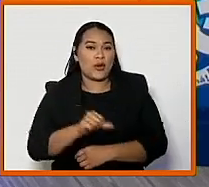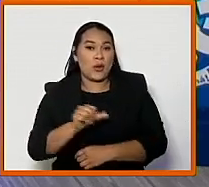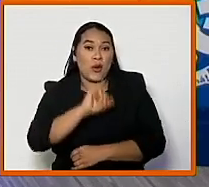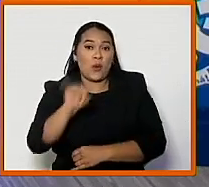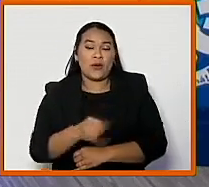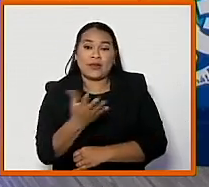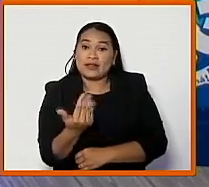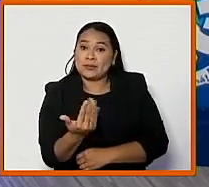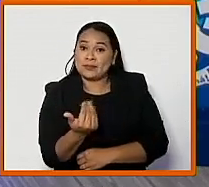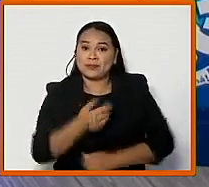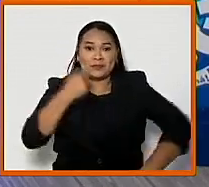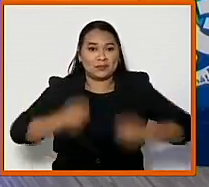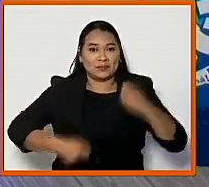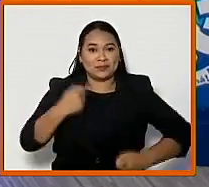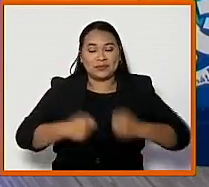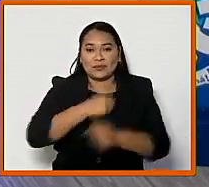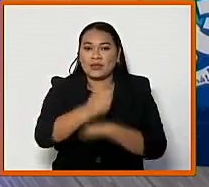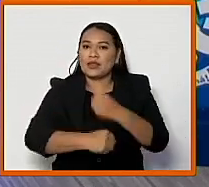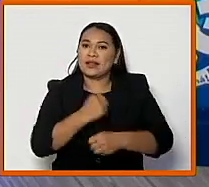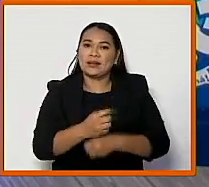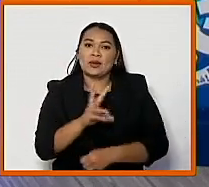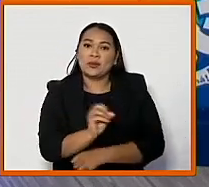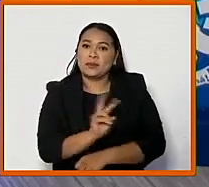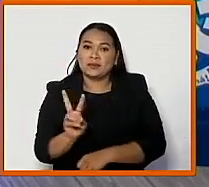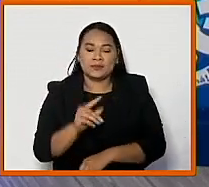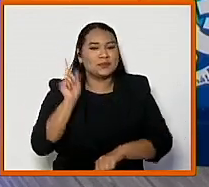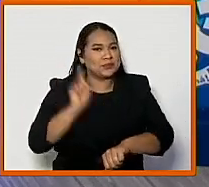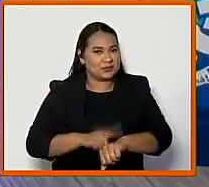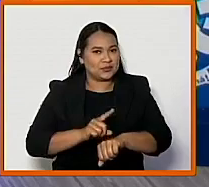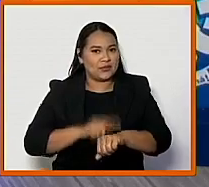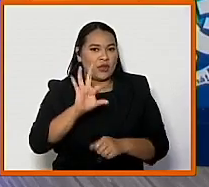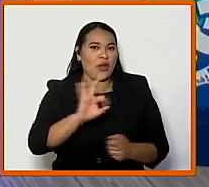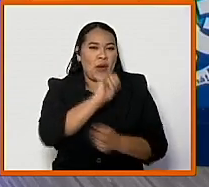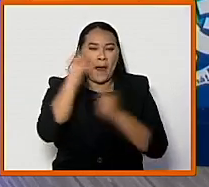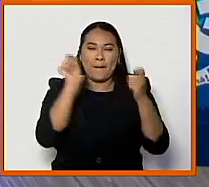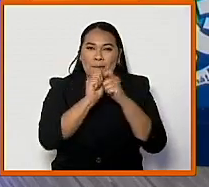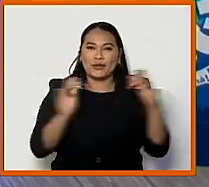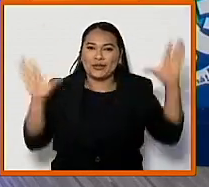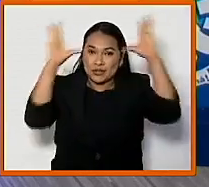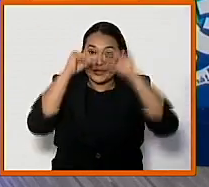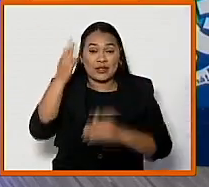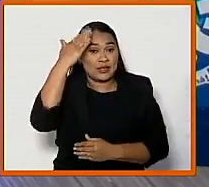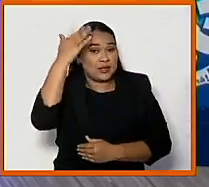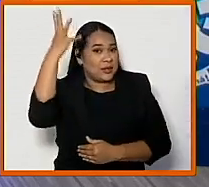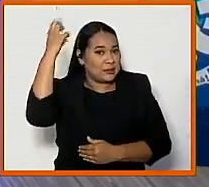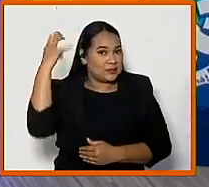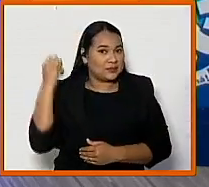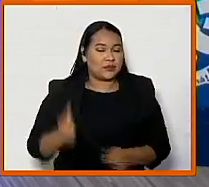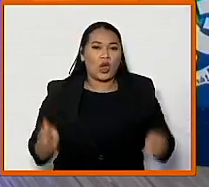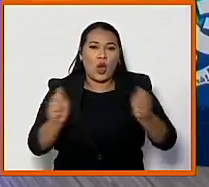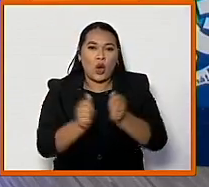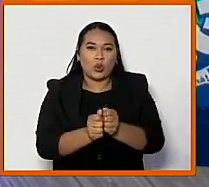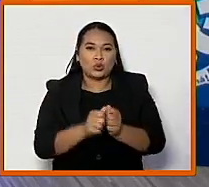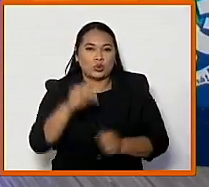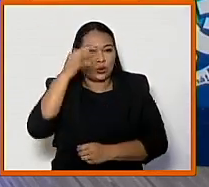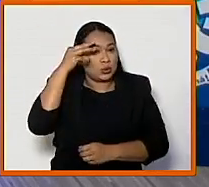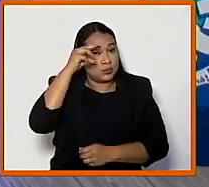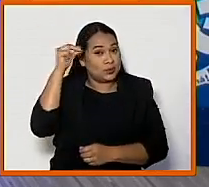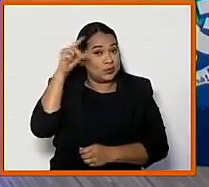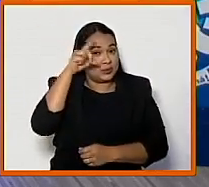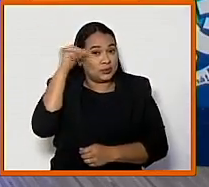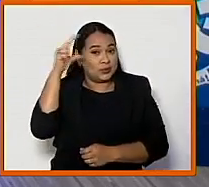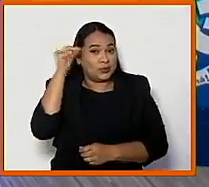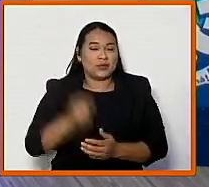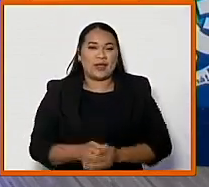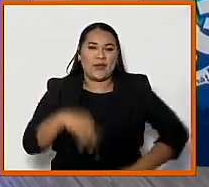15 de septiembre del año 2022, cuando el reloj marca las 9 en punto de la noche. Te saluda Charlyn Walter junto a Natalia Pérez. Muy buenas noches